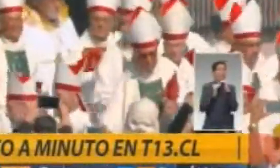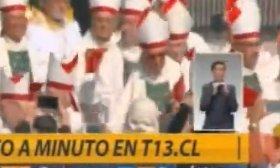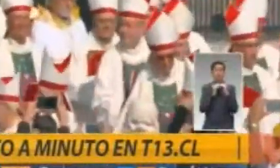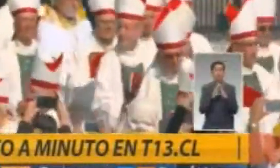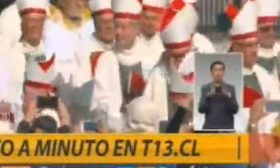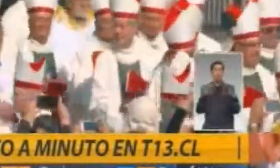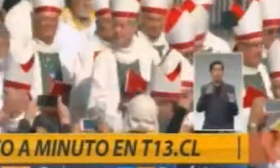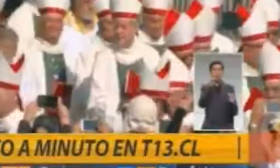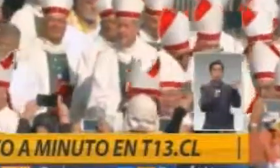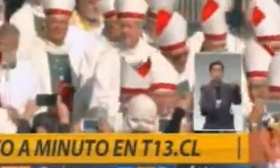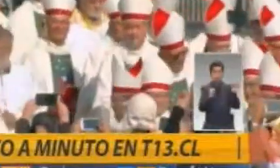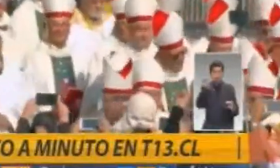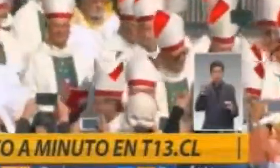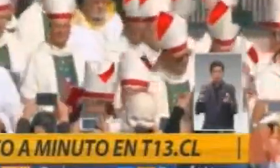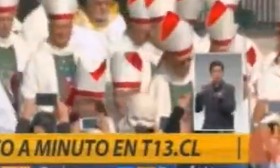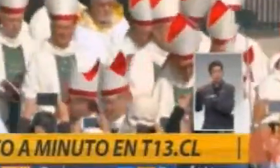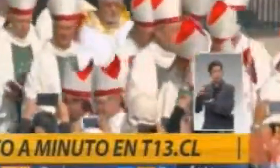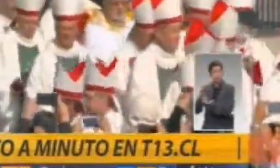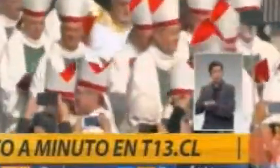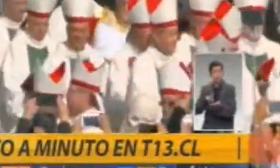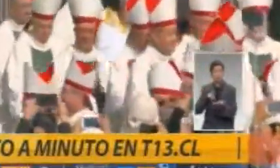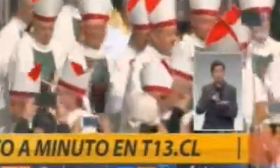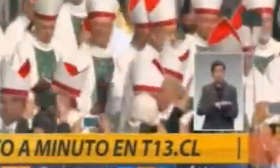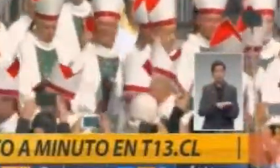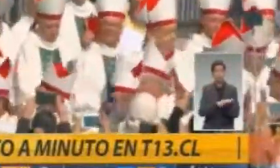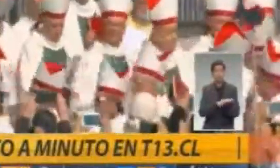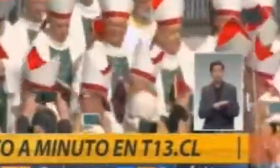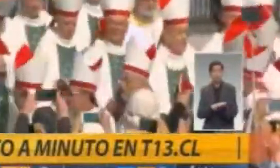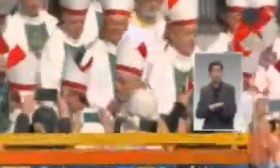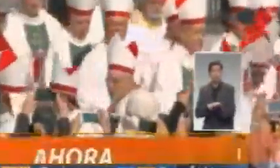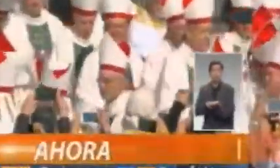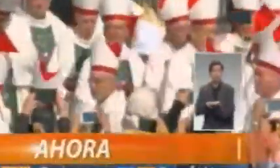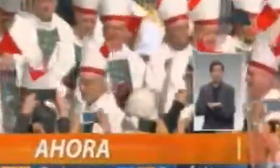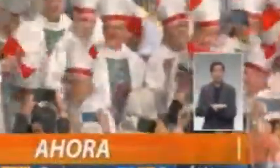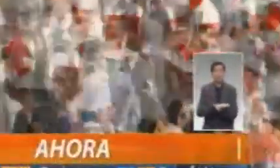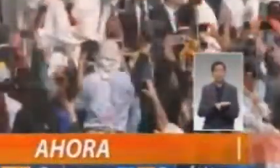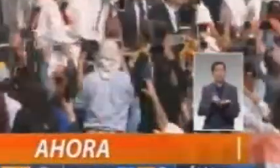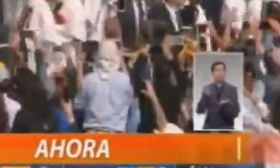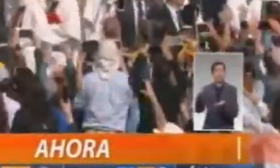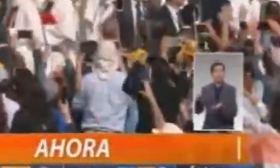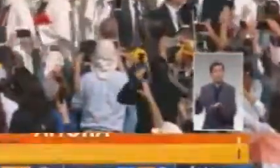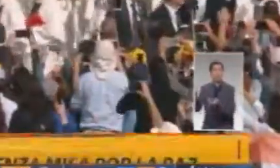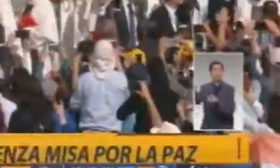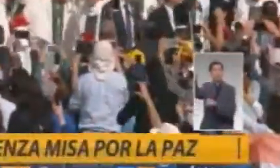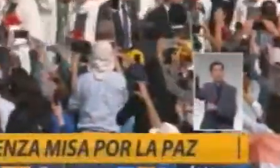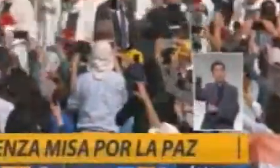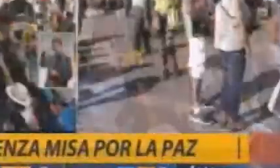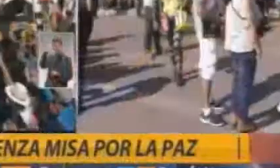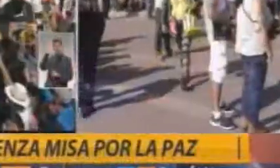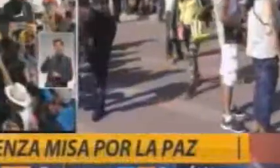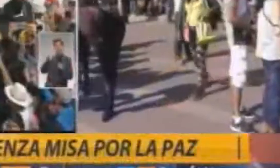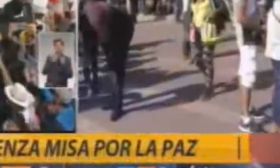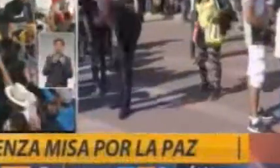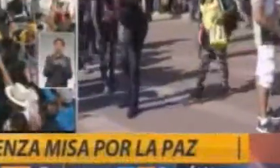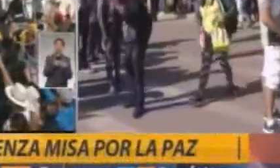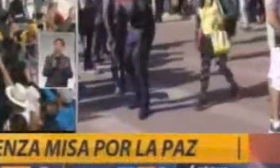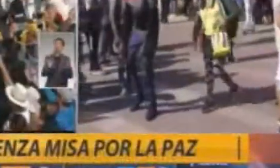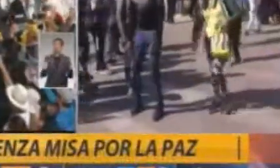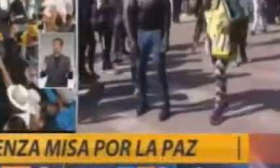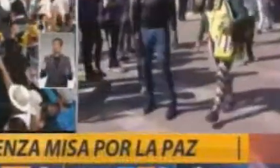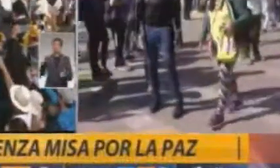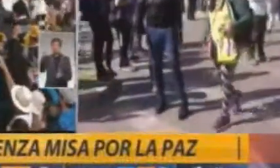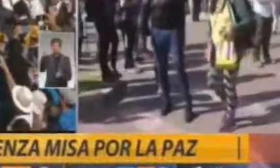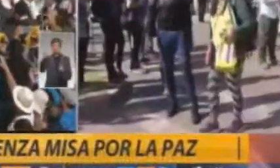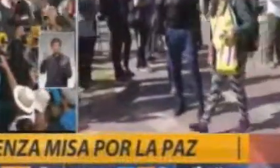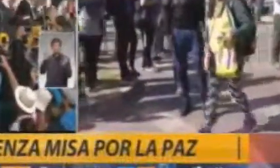la música y también la escuchan la gran cantidad de personas que están a las afueras del Parque O'Higgins, lo que ustedes pueden ver acá. Algunos no